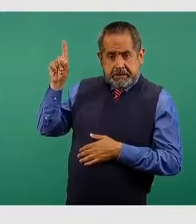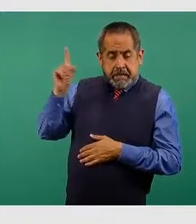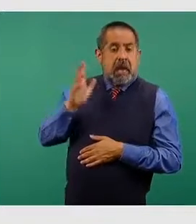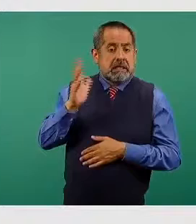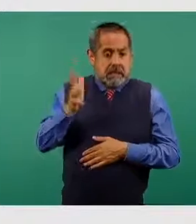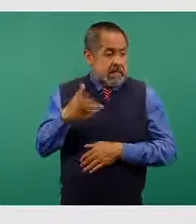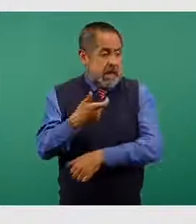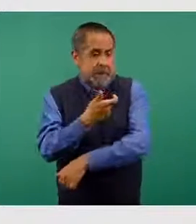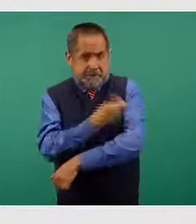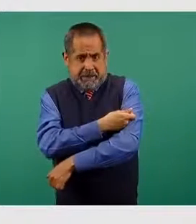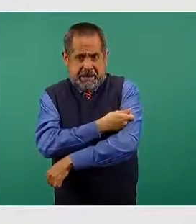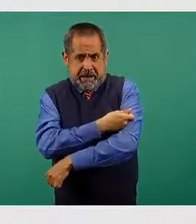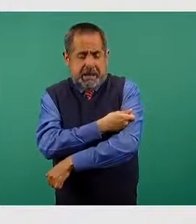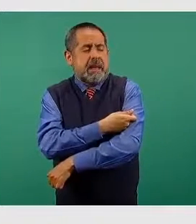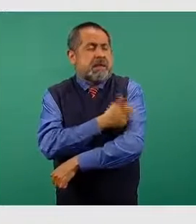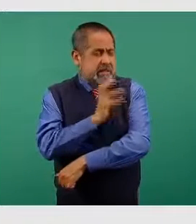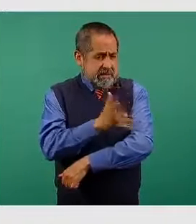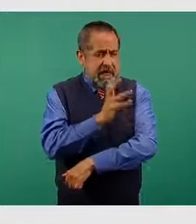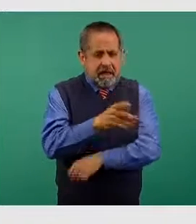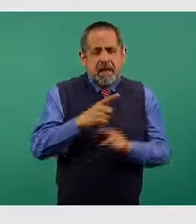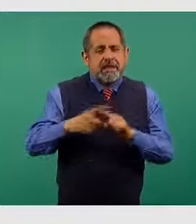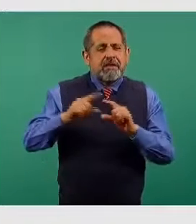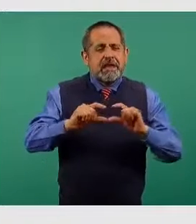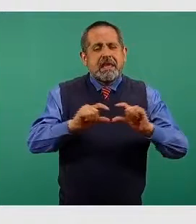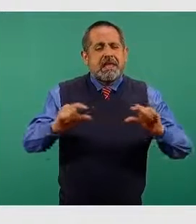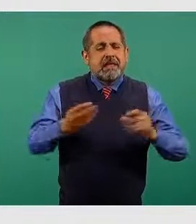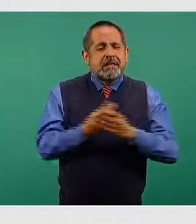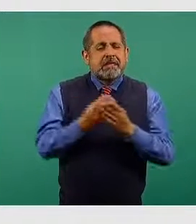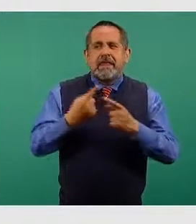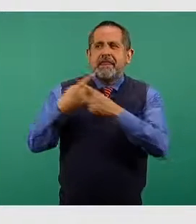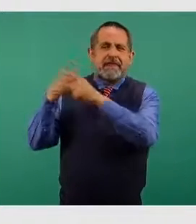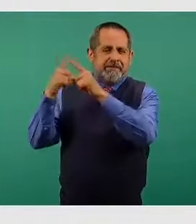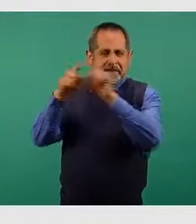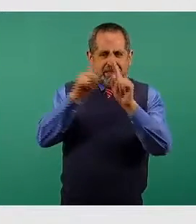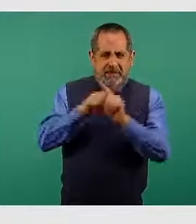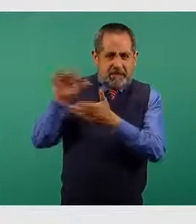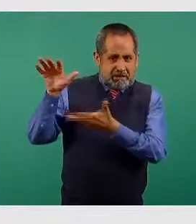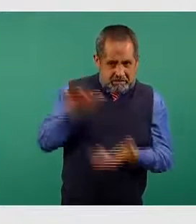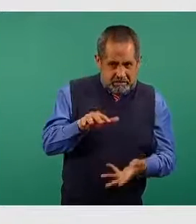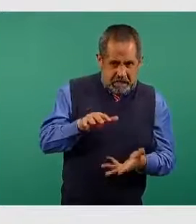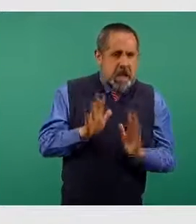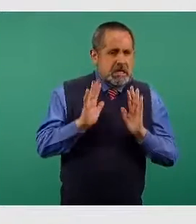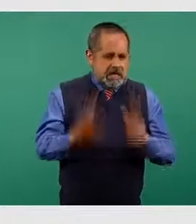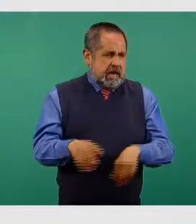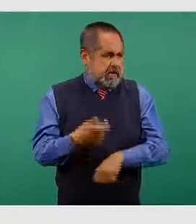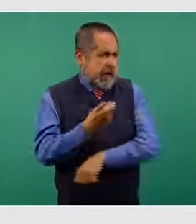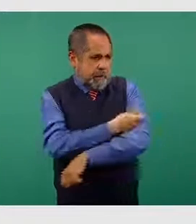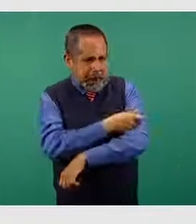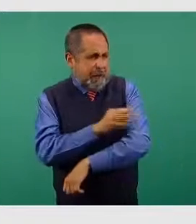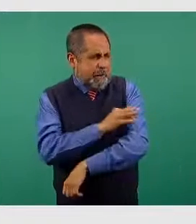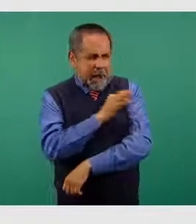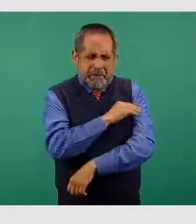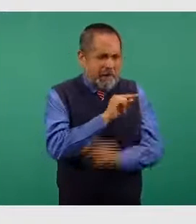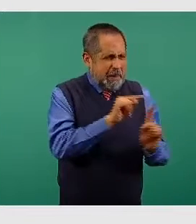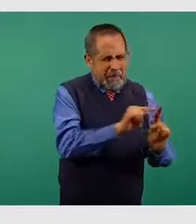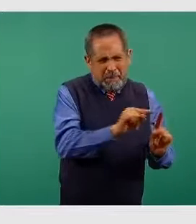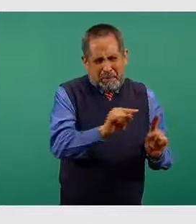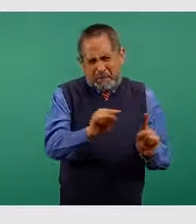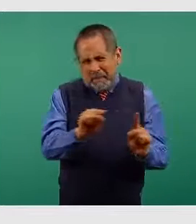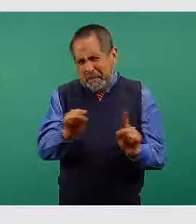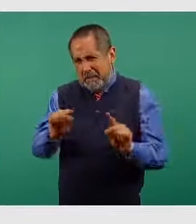2.526.863 dosis de los cuatro diferentes tipos, de las cuatro diferentes marcas de vacunas que hasta el momento han